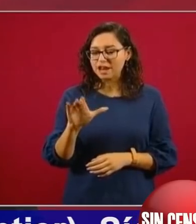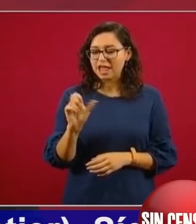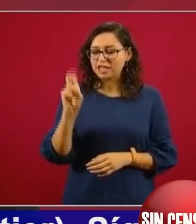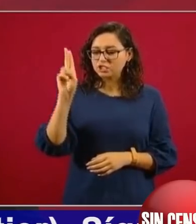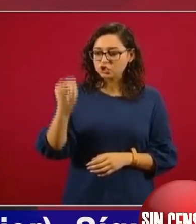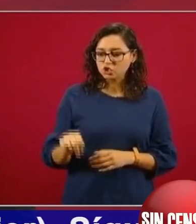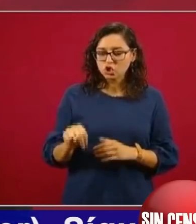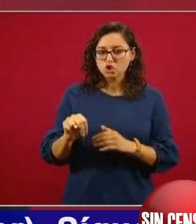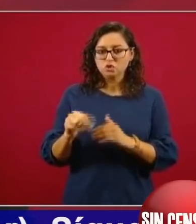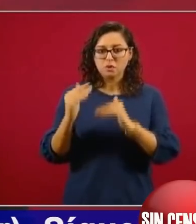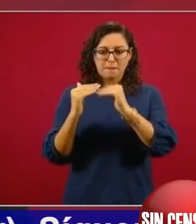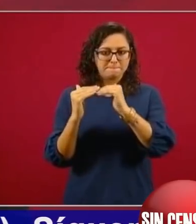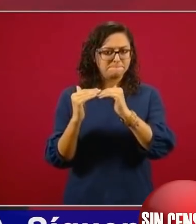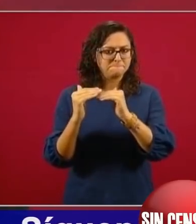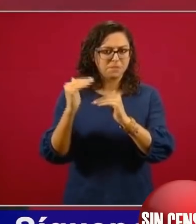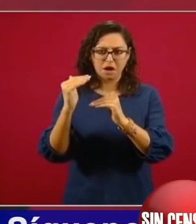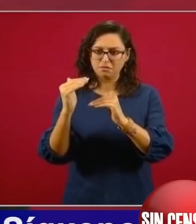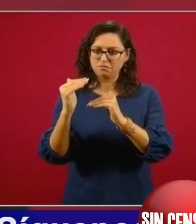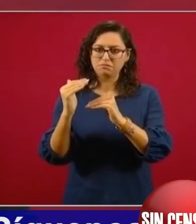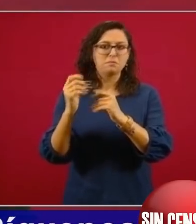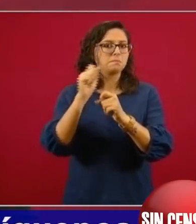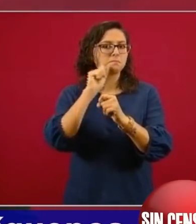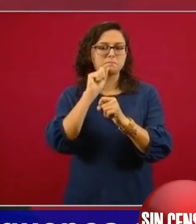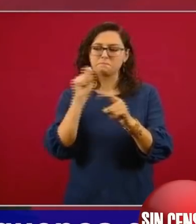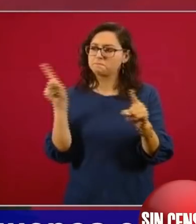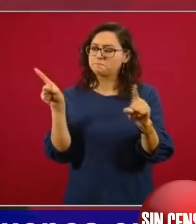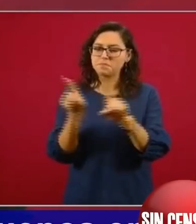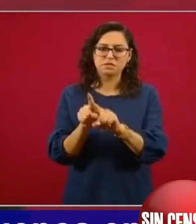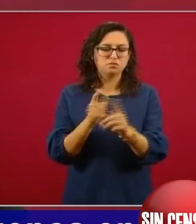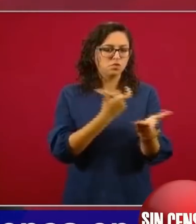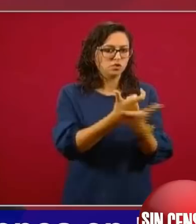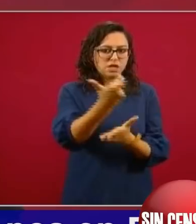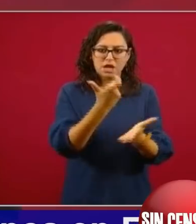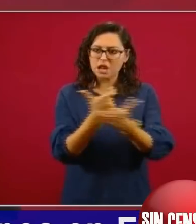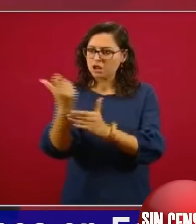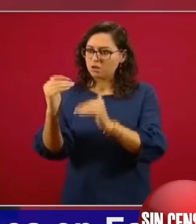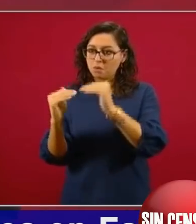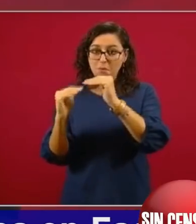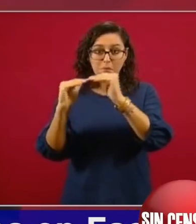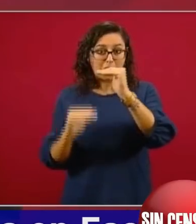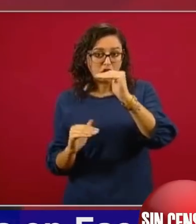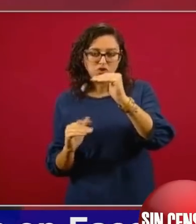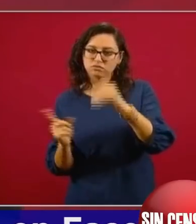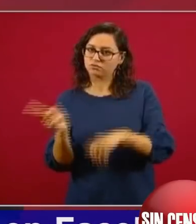como sucedía en el periodo neoliberal.